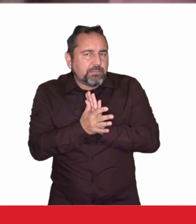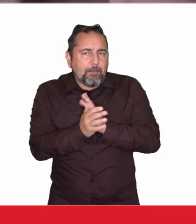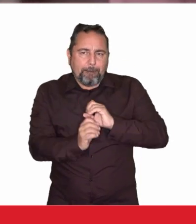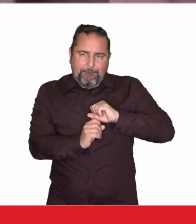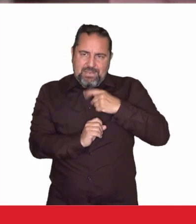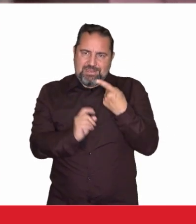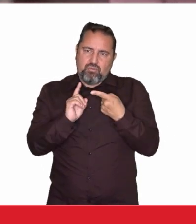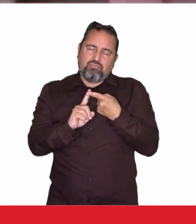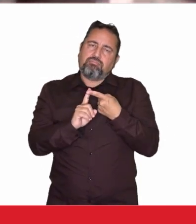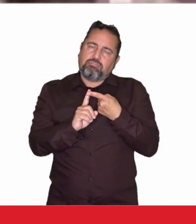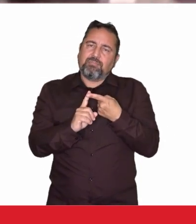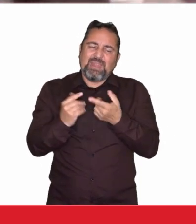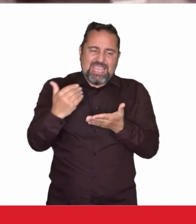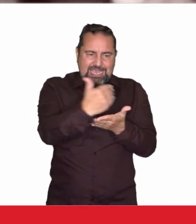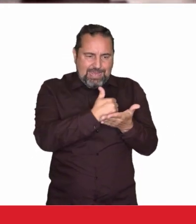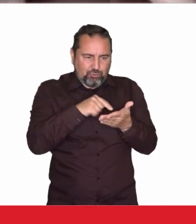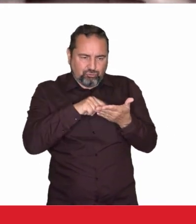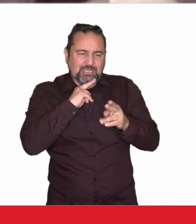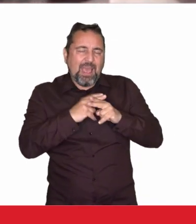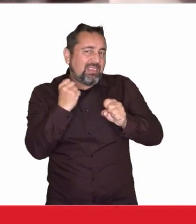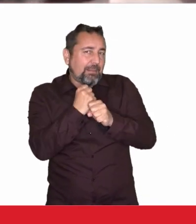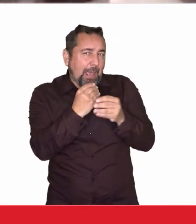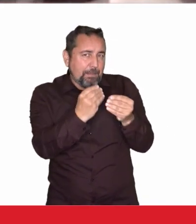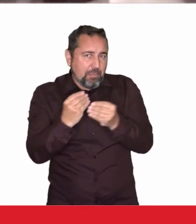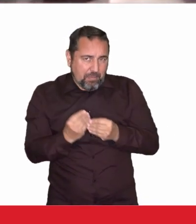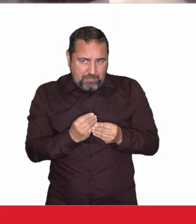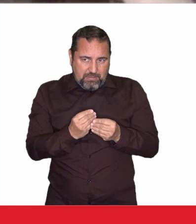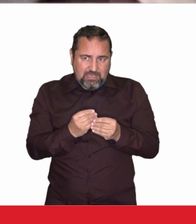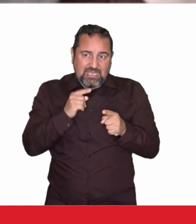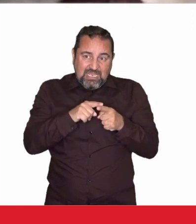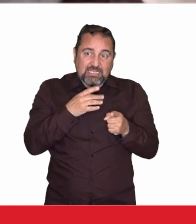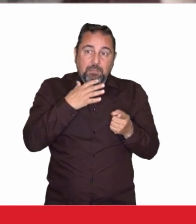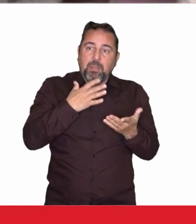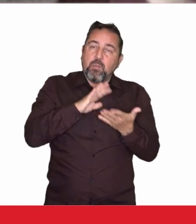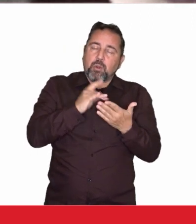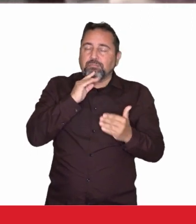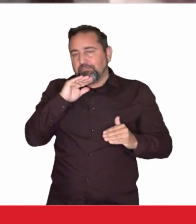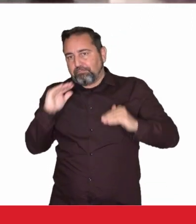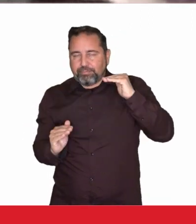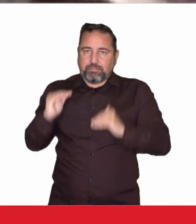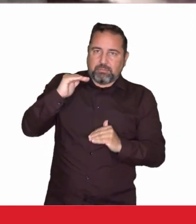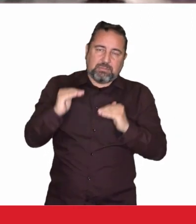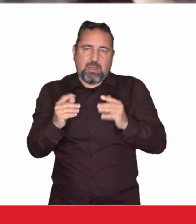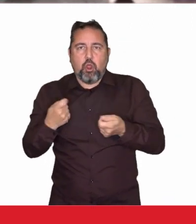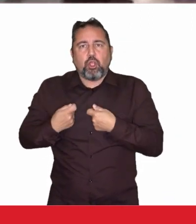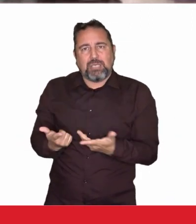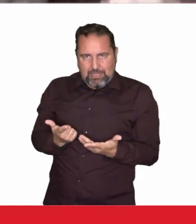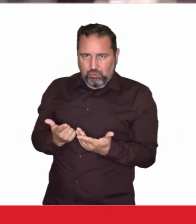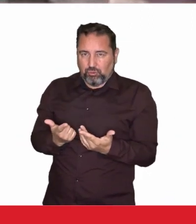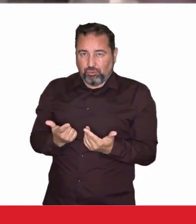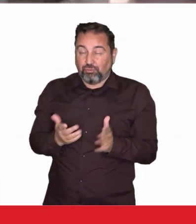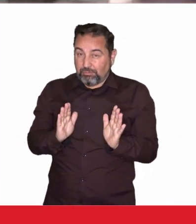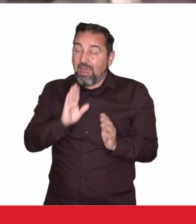esta idea que os decíamos antes, ¿vale? De primero, trabajar bien los ingresos para evitar la tendencia de que estos cubran los gastos, ¿vale? Esto que os contaba